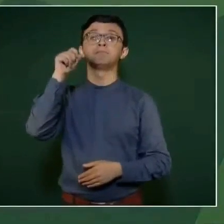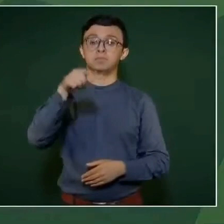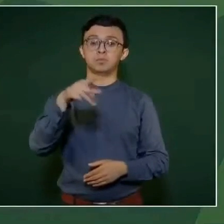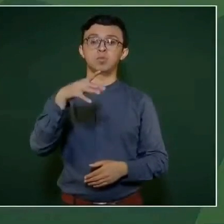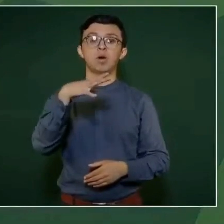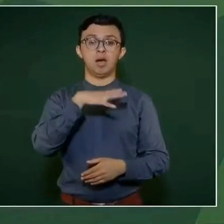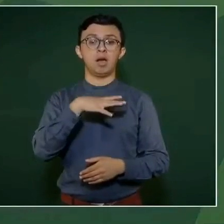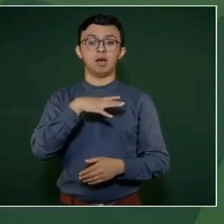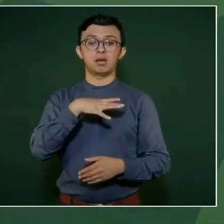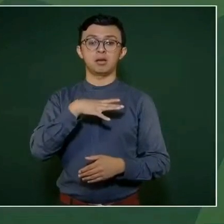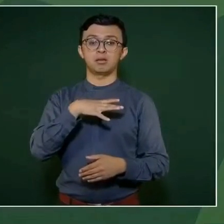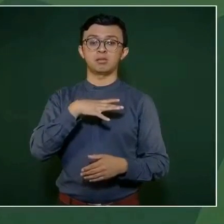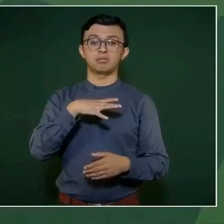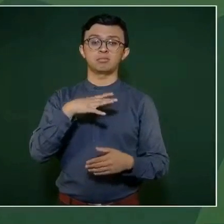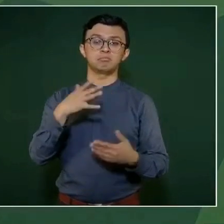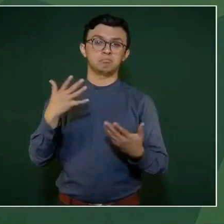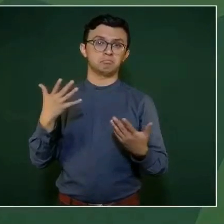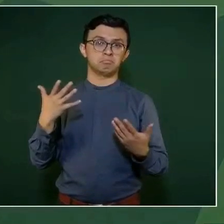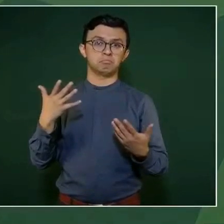también